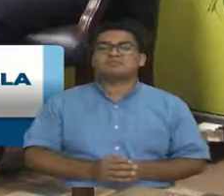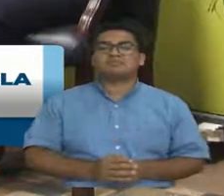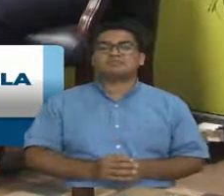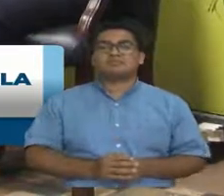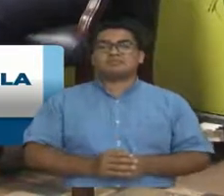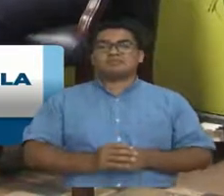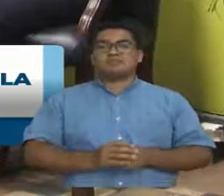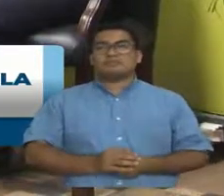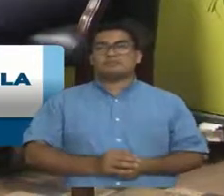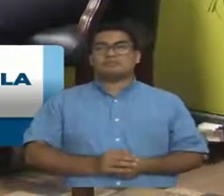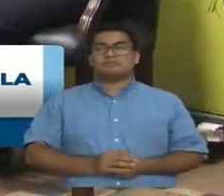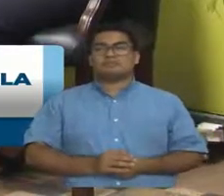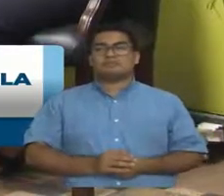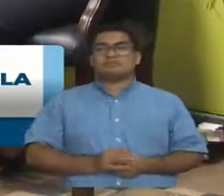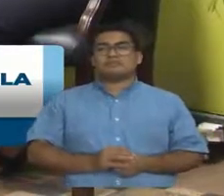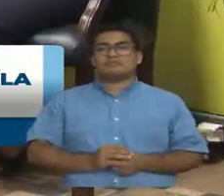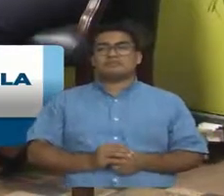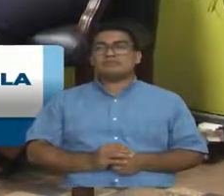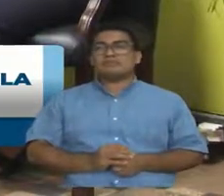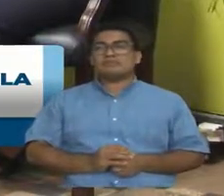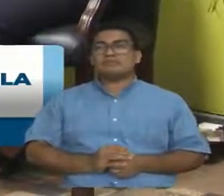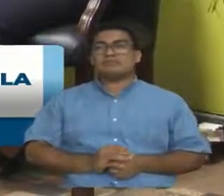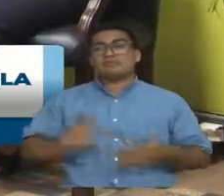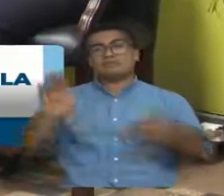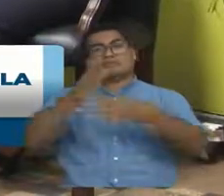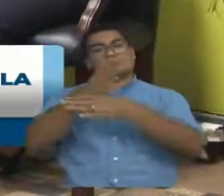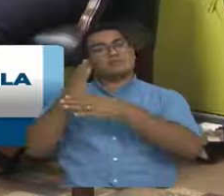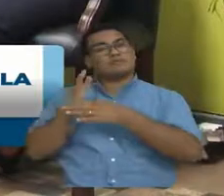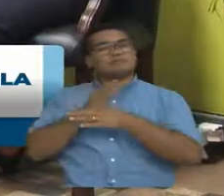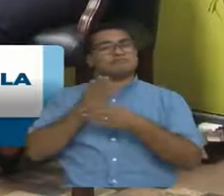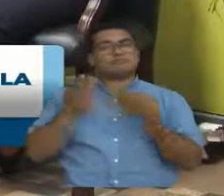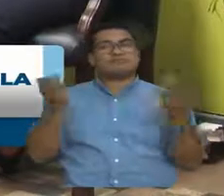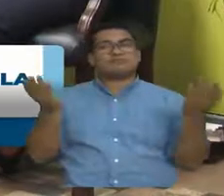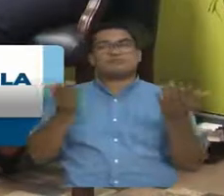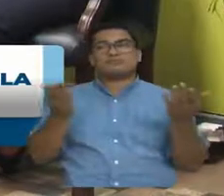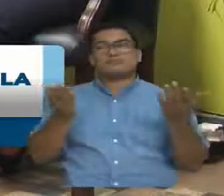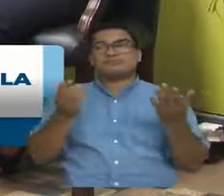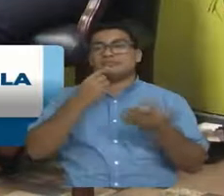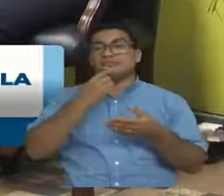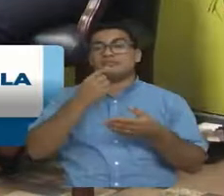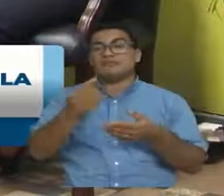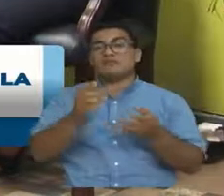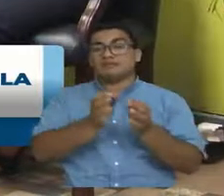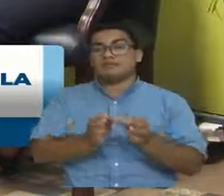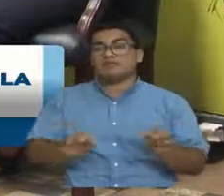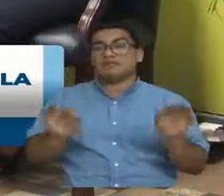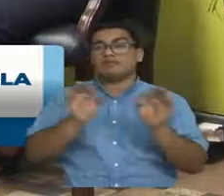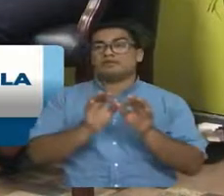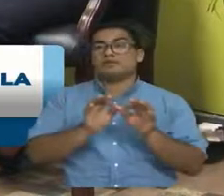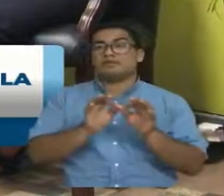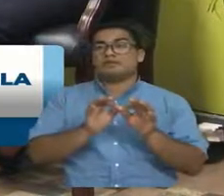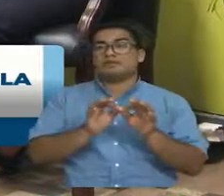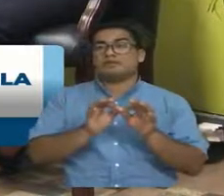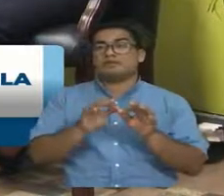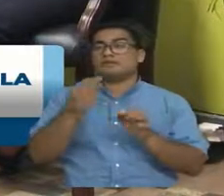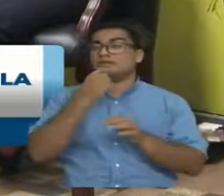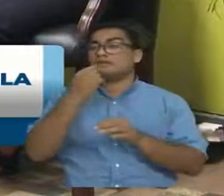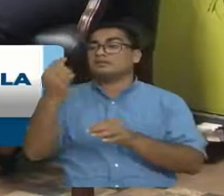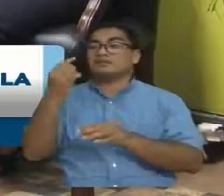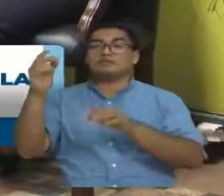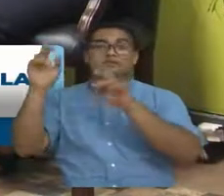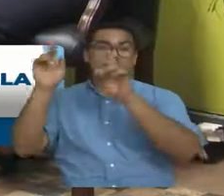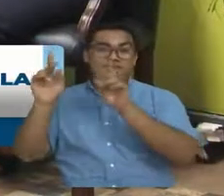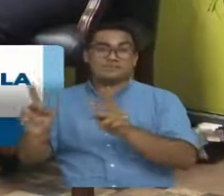identificado perfecto en todos los sectores verdad remitirlo a la persona esté preparado